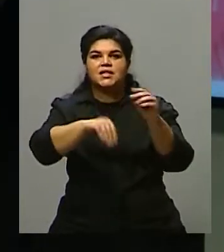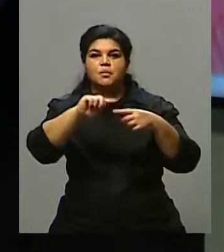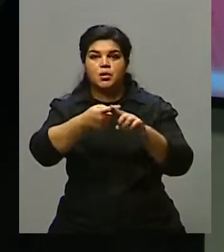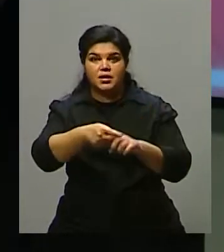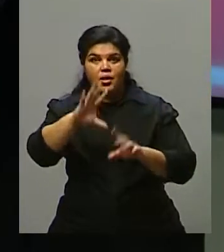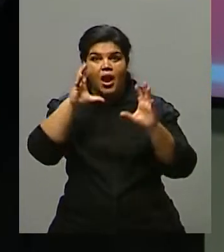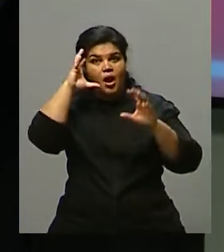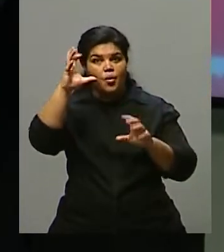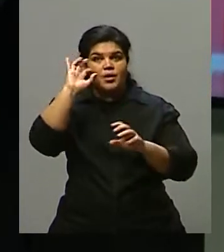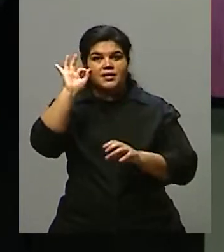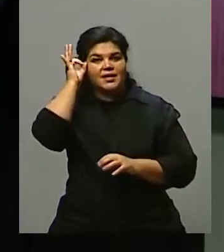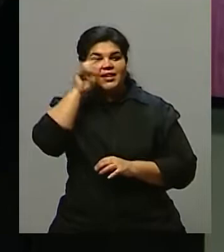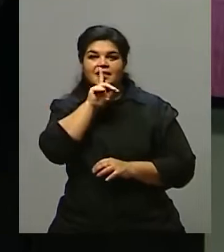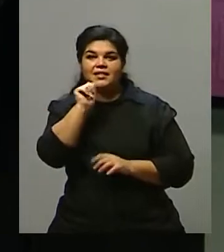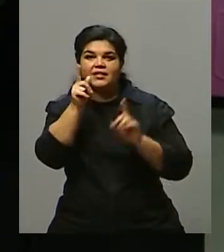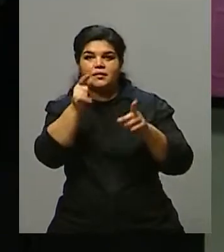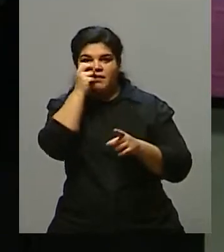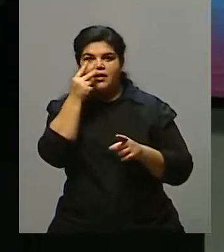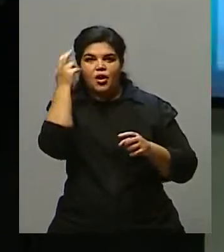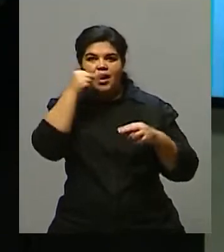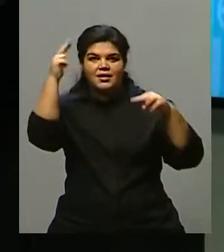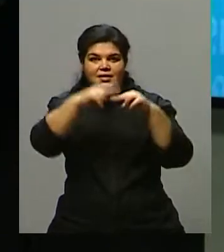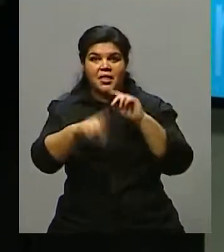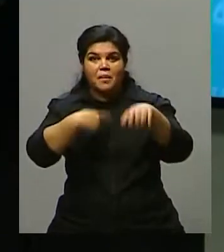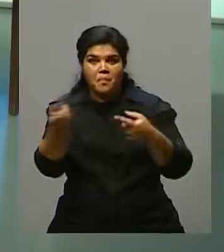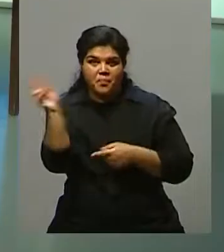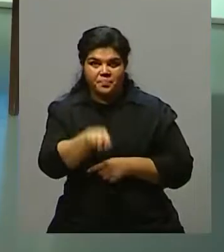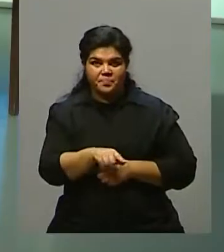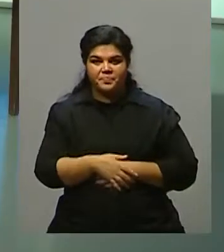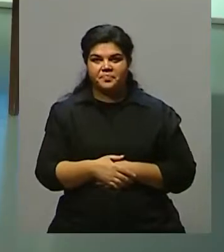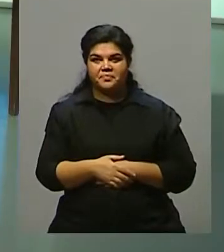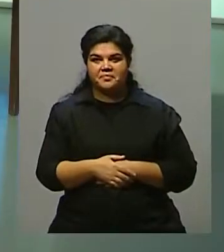en el 30 de la TDA, 22 de Supercanal HD. Ya regresamos.